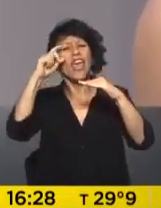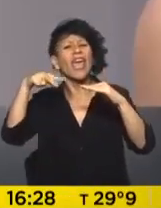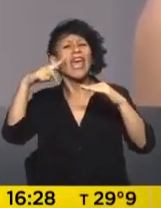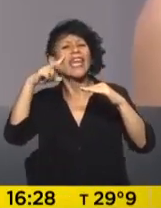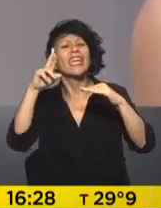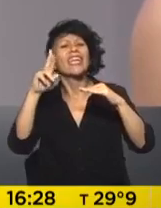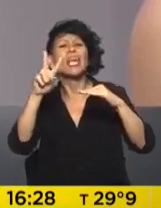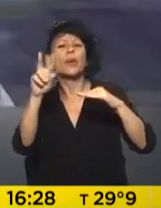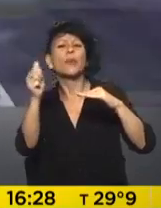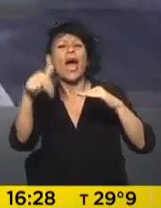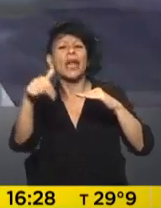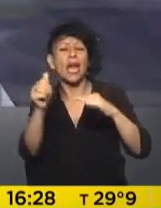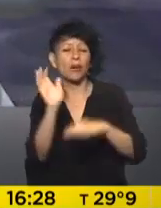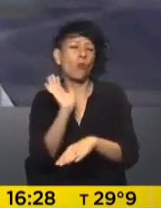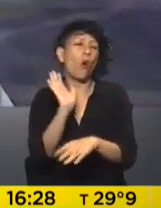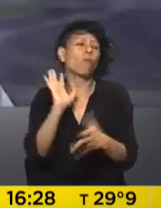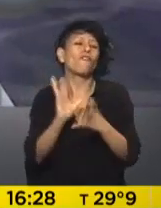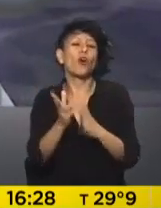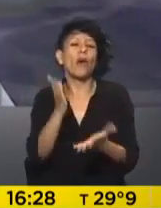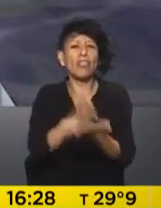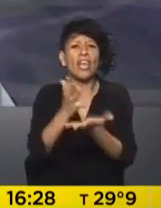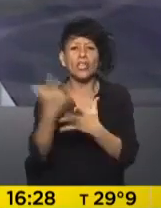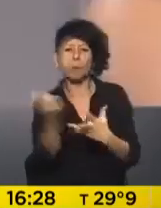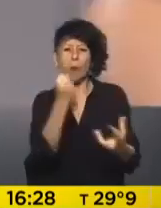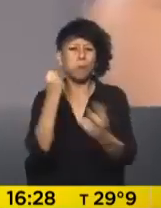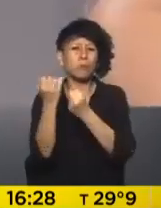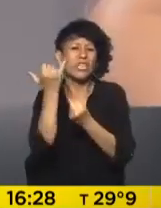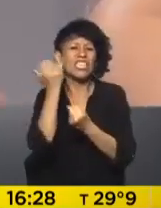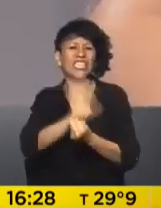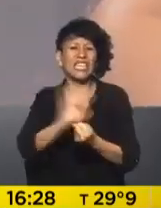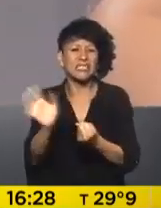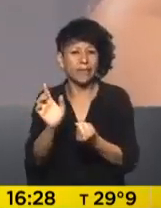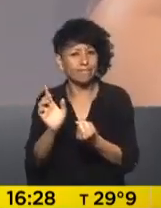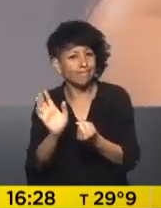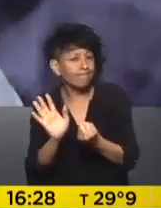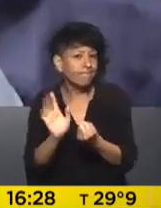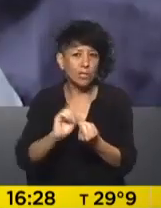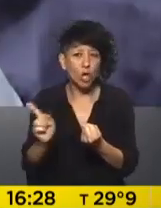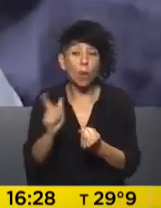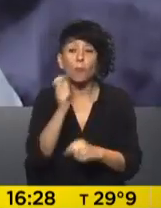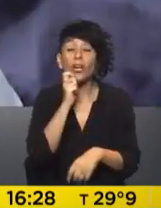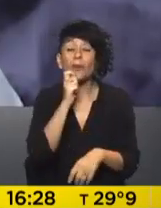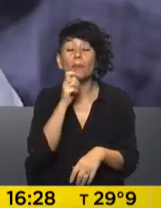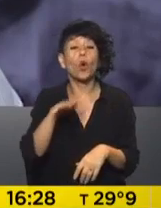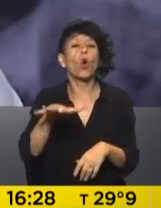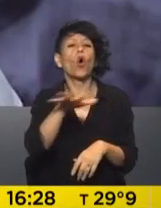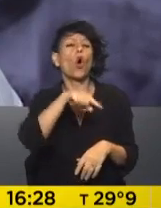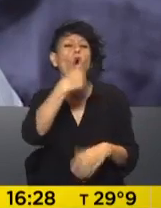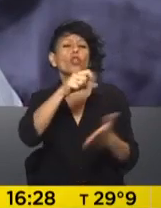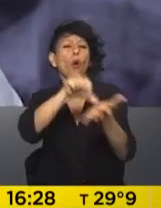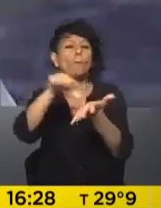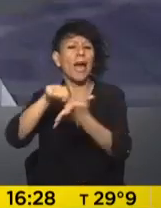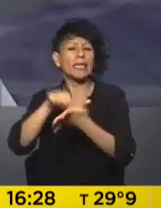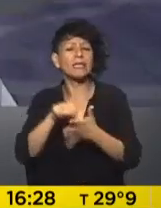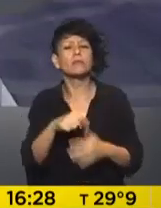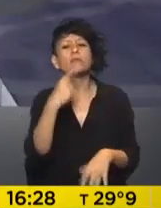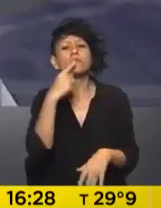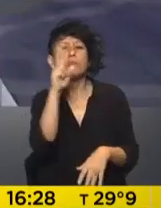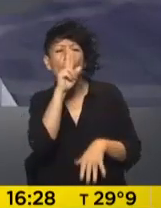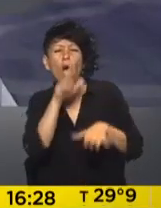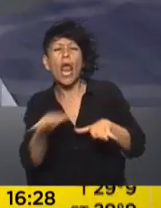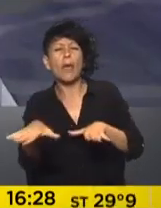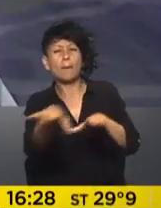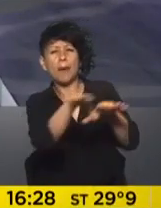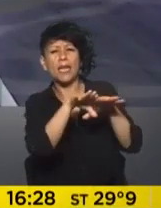han sido adquiridos y efectivamente no están así. Y lo hablaba con sociedades como la sociedad sueca, donde las mujeres supuestamente están en paridad, y decían, mirá que no están